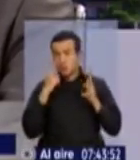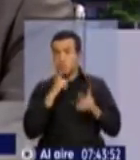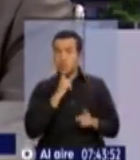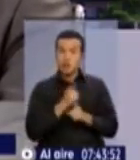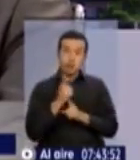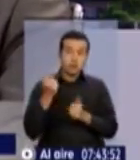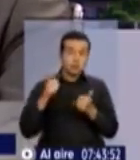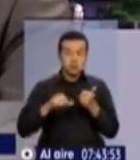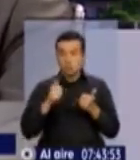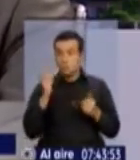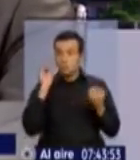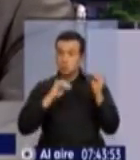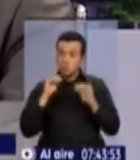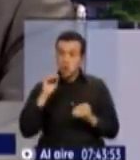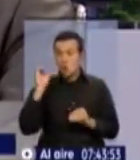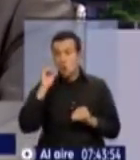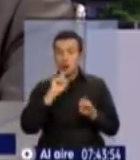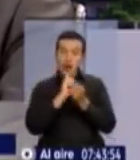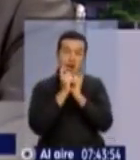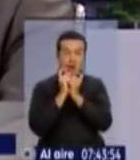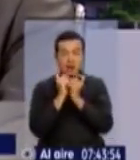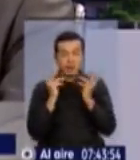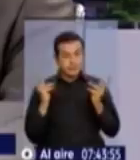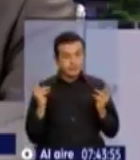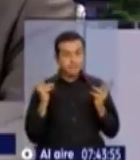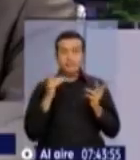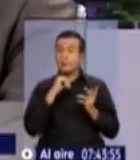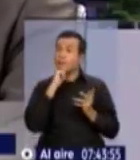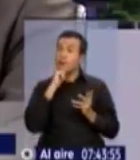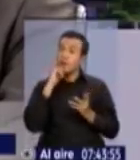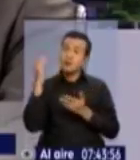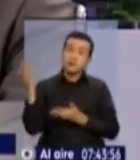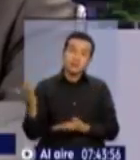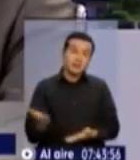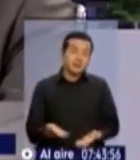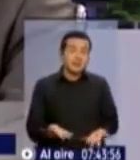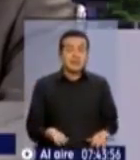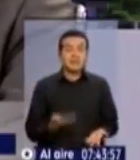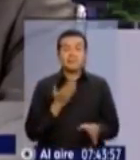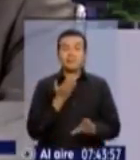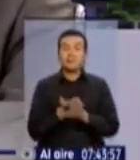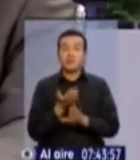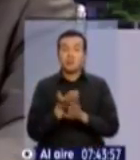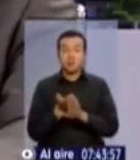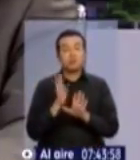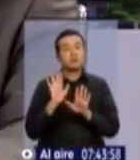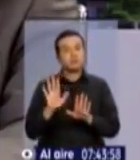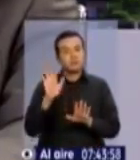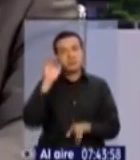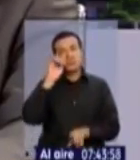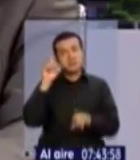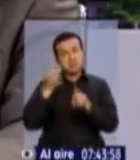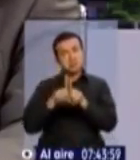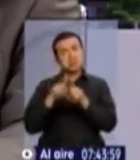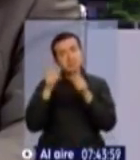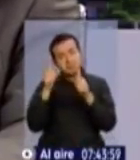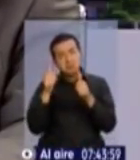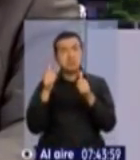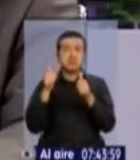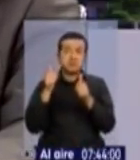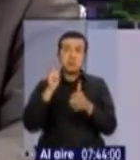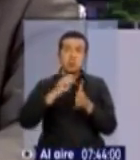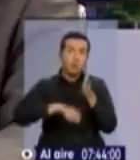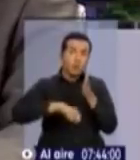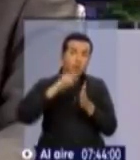firme o varía un poco mientras no sepamos esto yo creo que el planteamiento es estar de acuerdo con mecanismos que busquen una